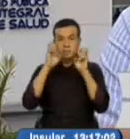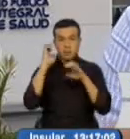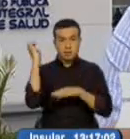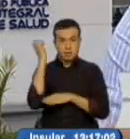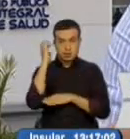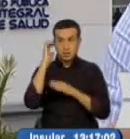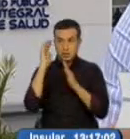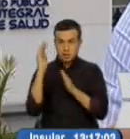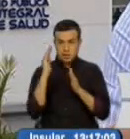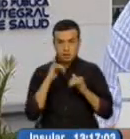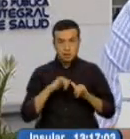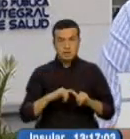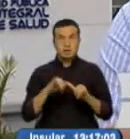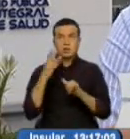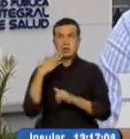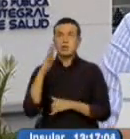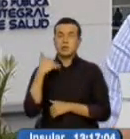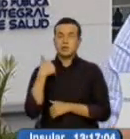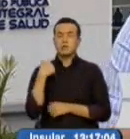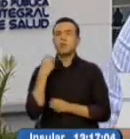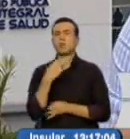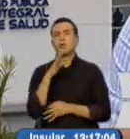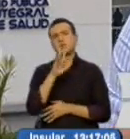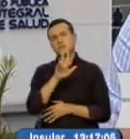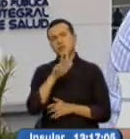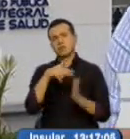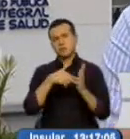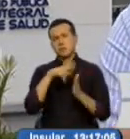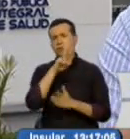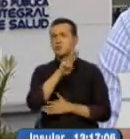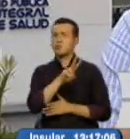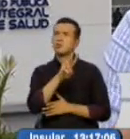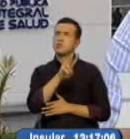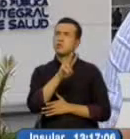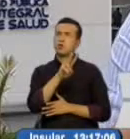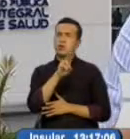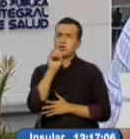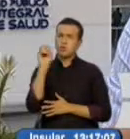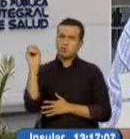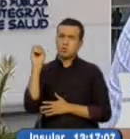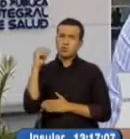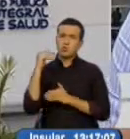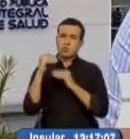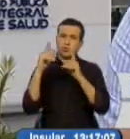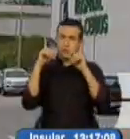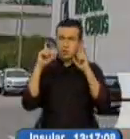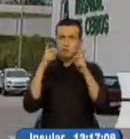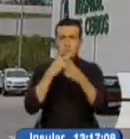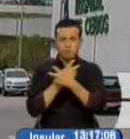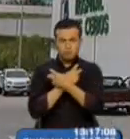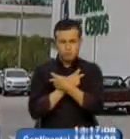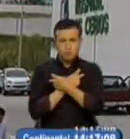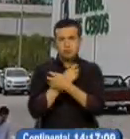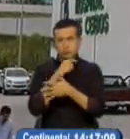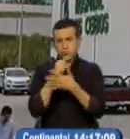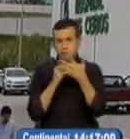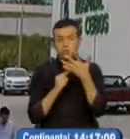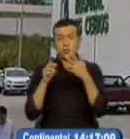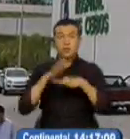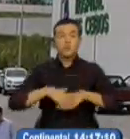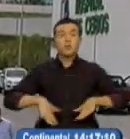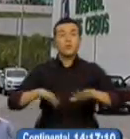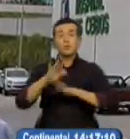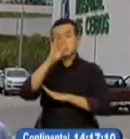emergencia. Tenemos alrededor de 3.200 procedimientos en imagenología. Este complejo